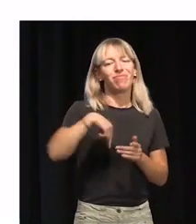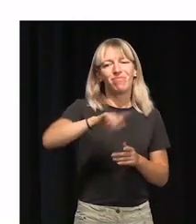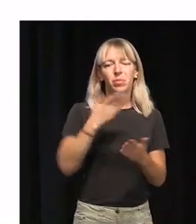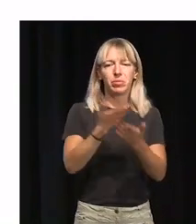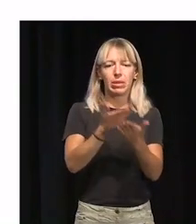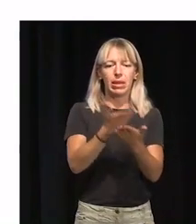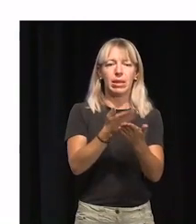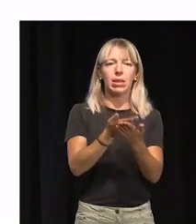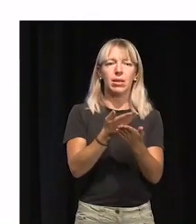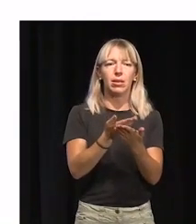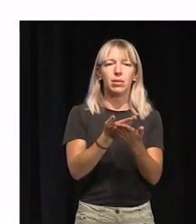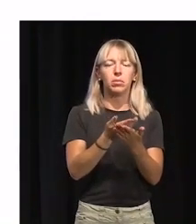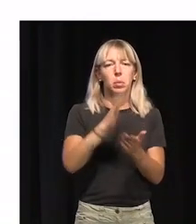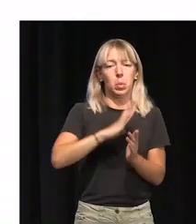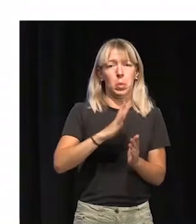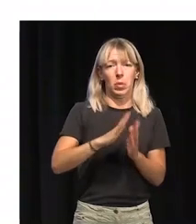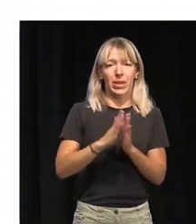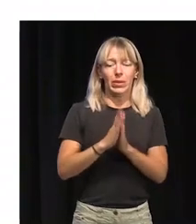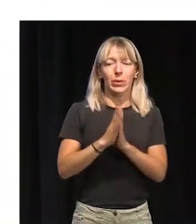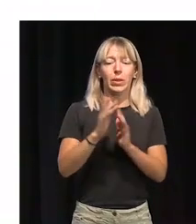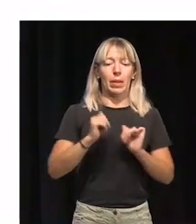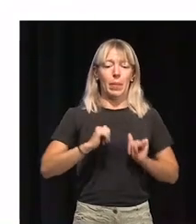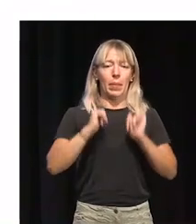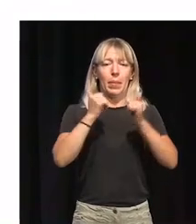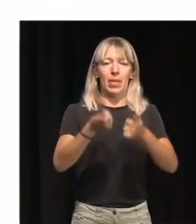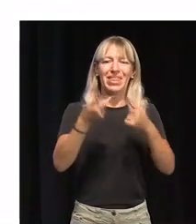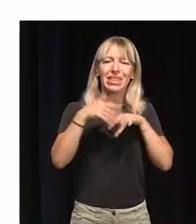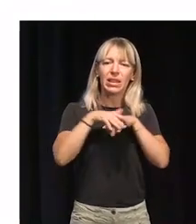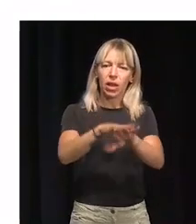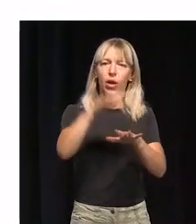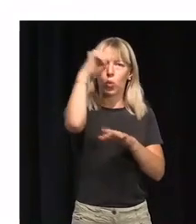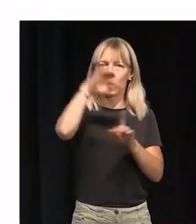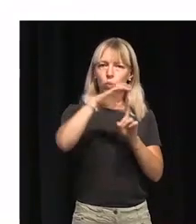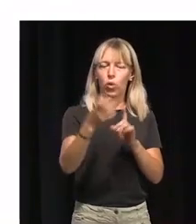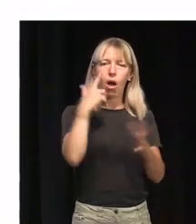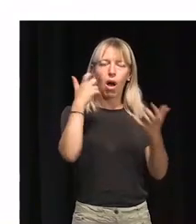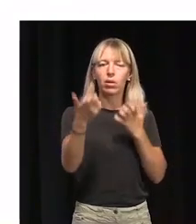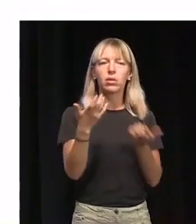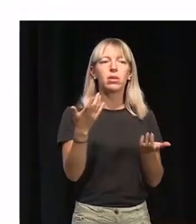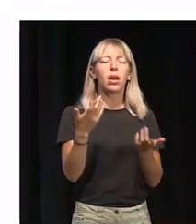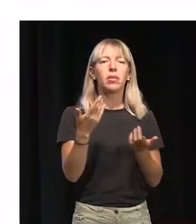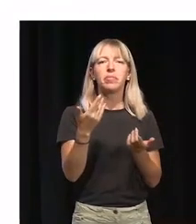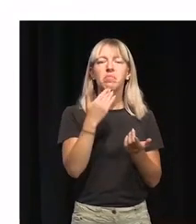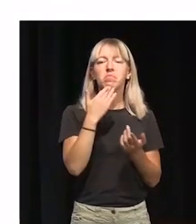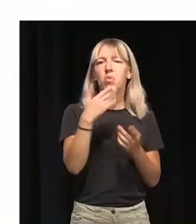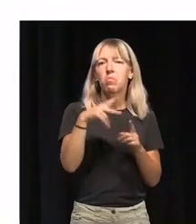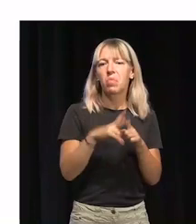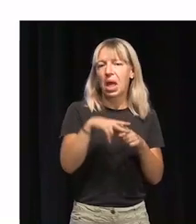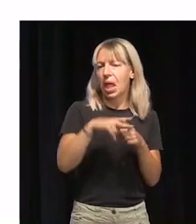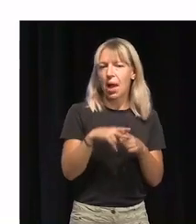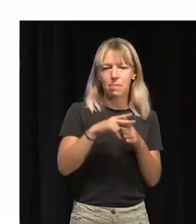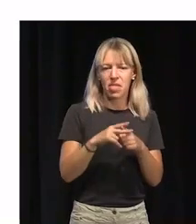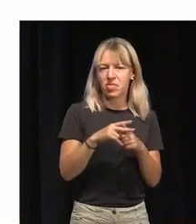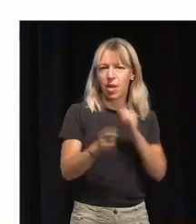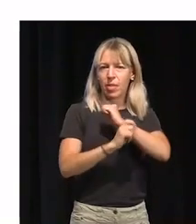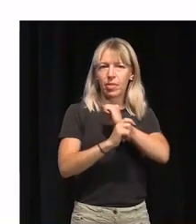pedimos, por favor, que empezaseis a integrar la cultura y el arte como una herramienta estratégica